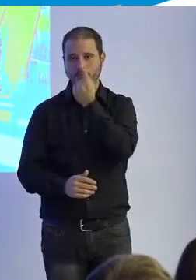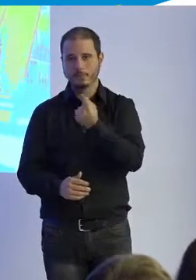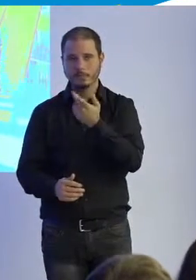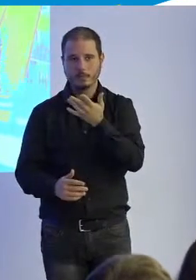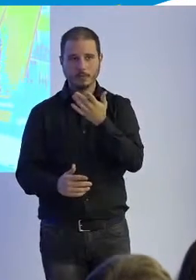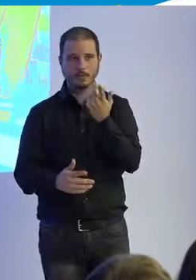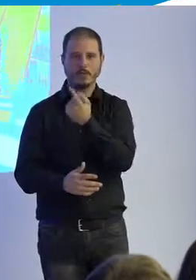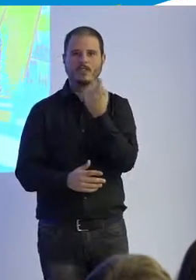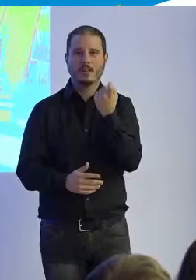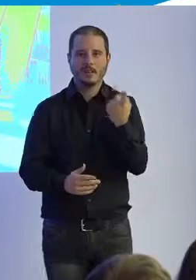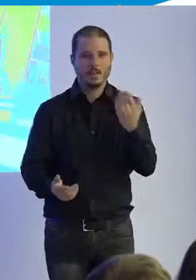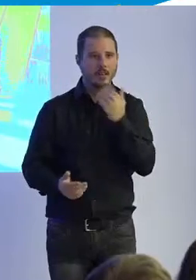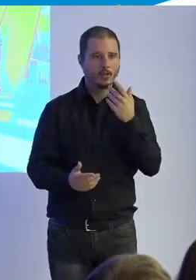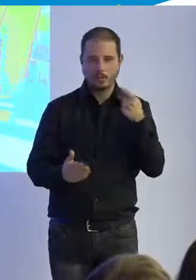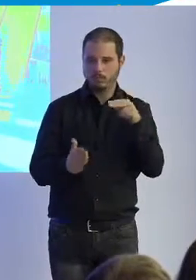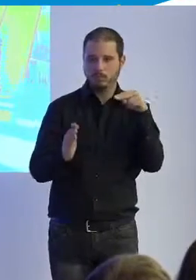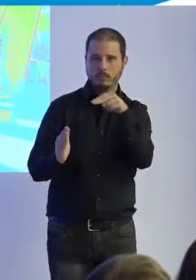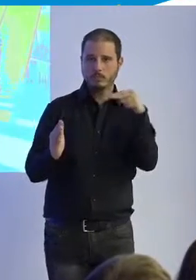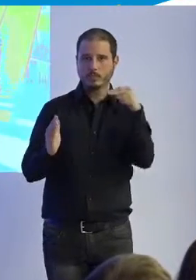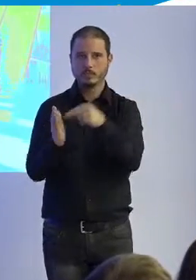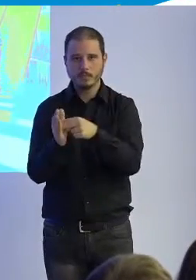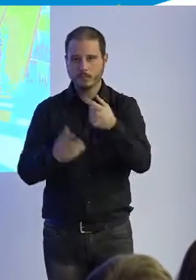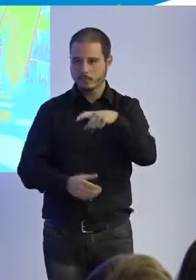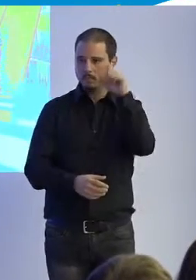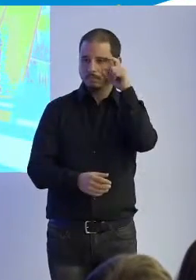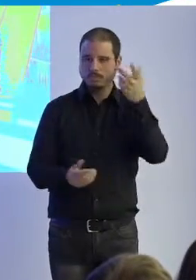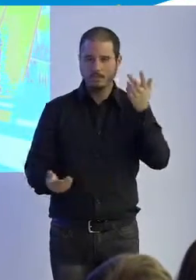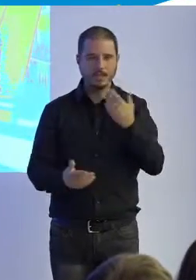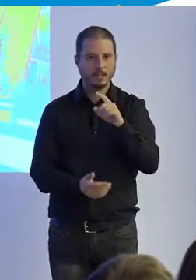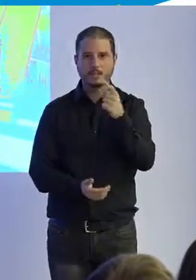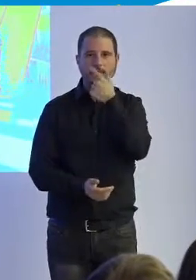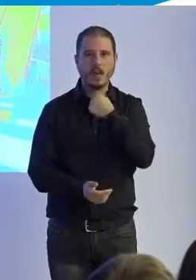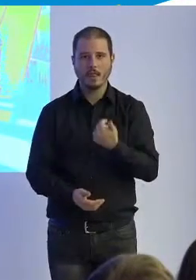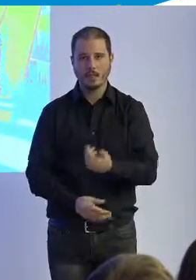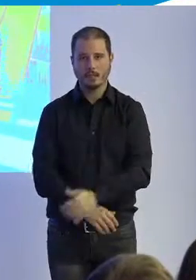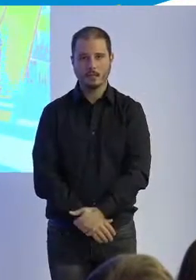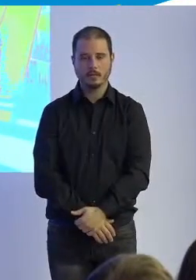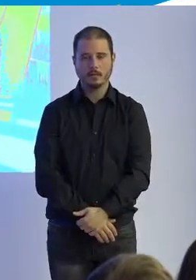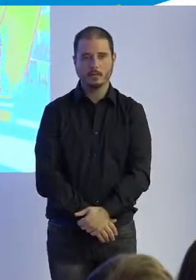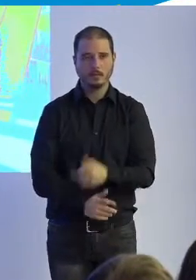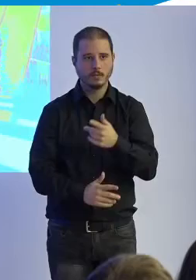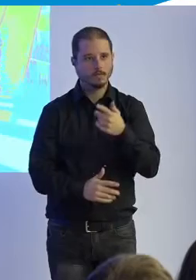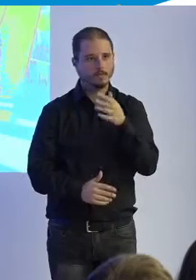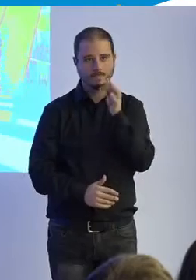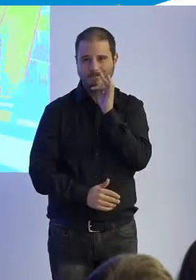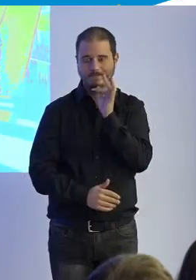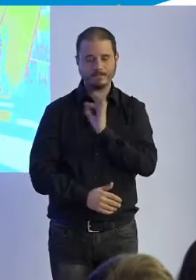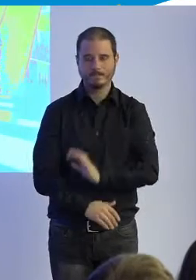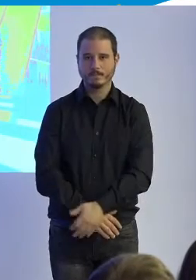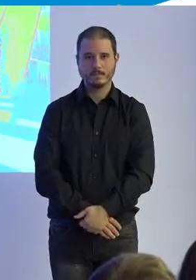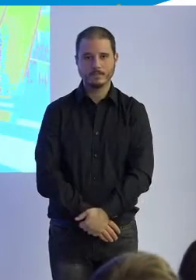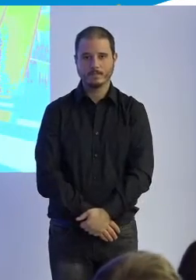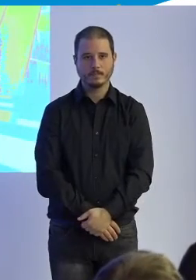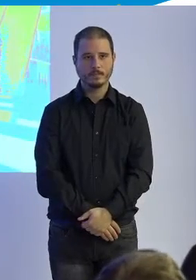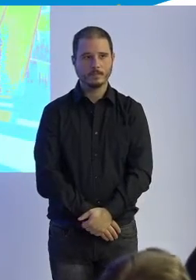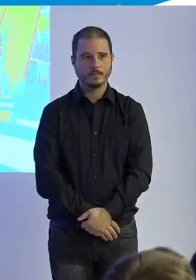necesitas algo que puedas enchufar y funcionar y que no te complique la vida. Entonces, todavía no está eso.